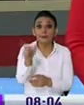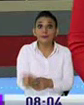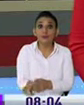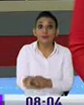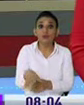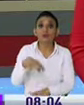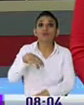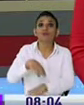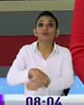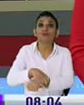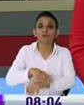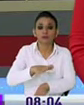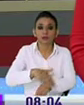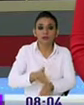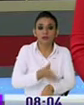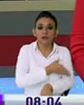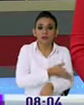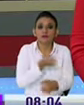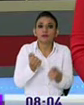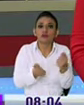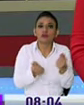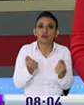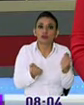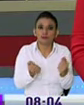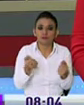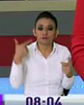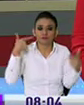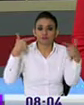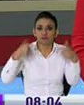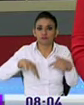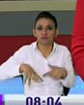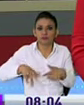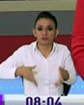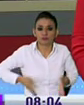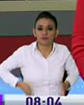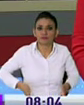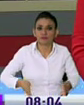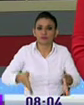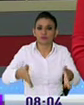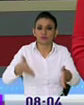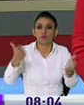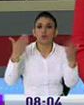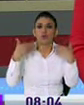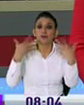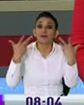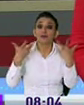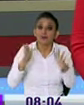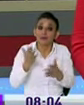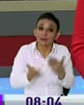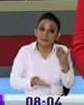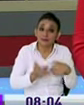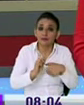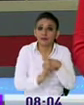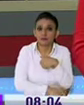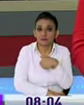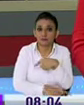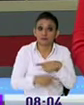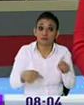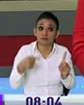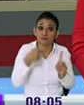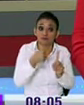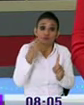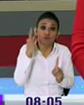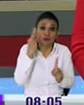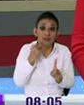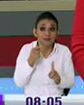quedó detenida por el robo a los ocupantes de un vehículo en la avenida Malecón Simón Bolívar de Guayaquil. La perjudicada niega que el acusado sea